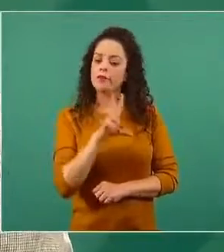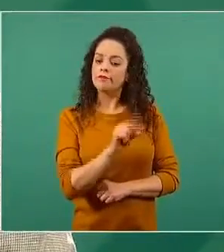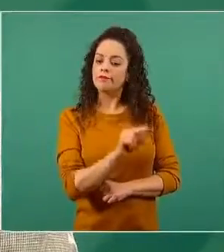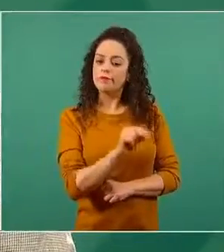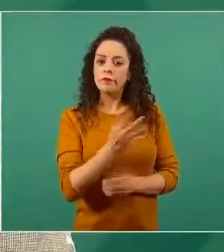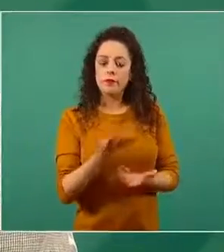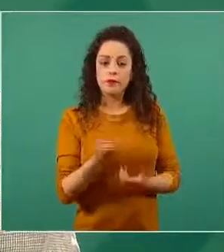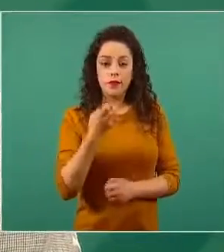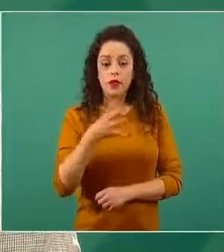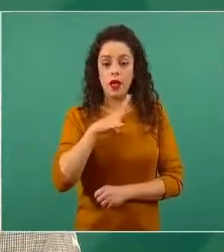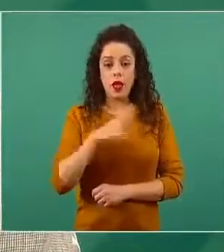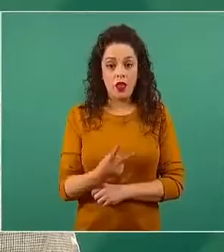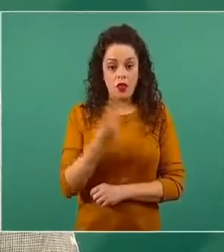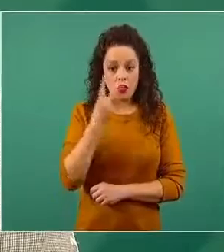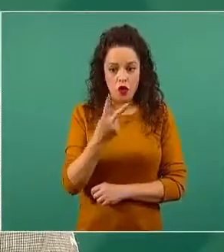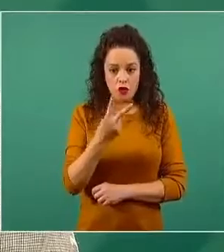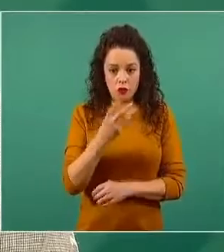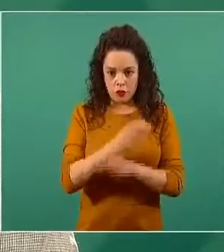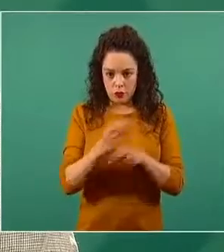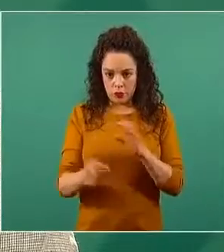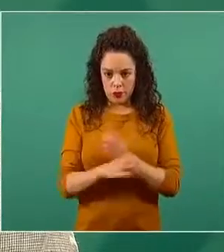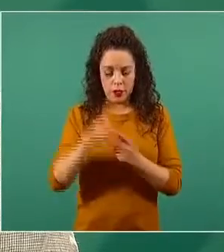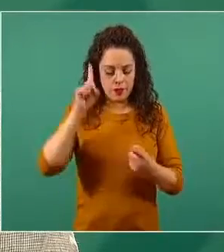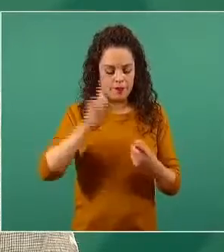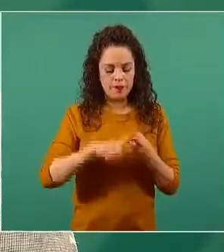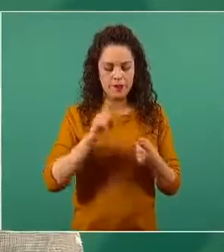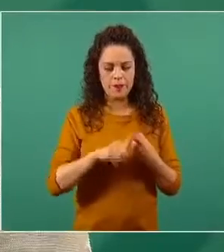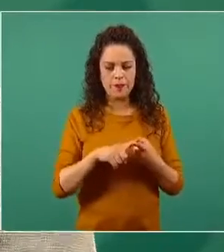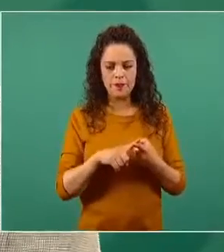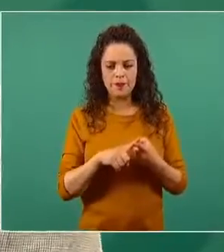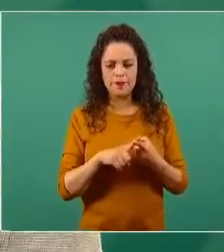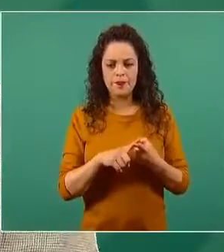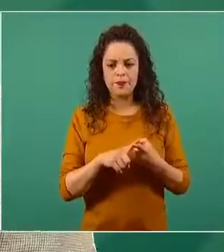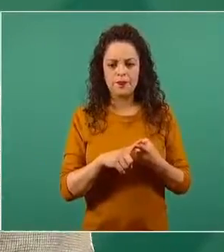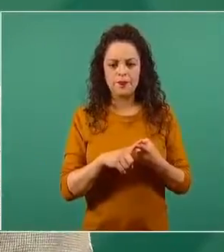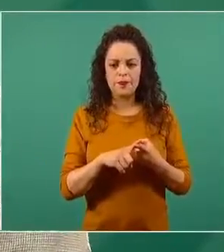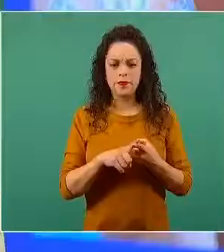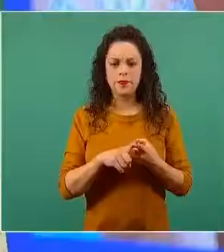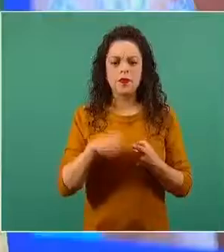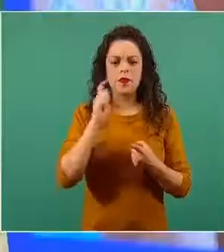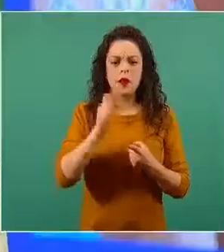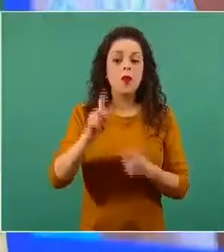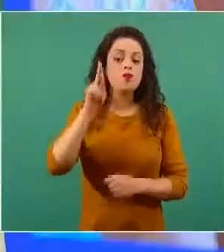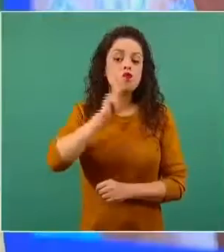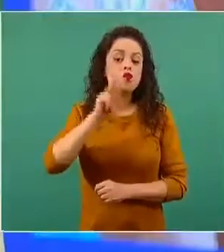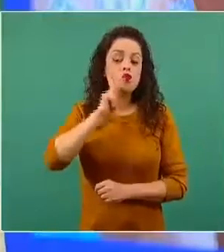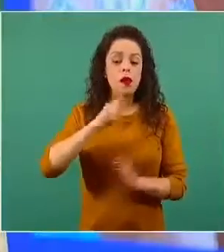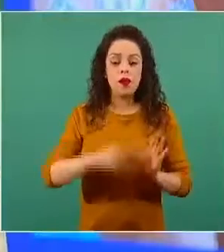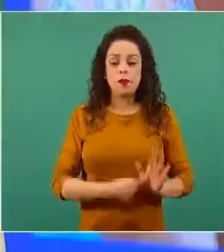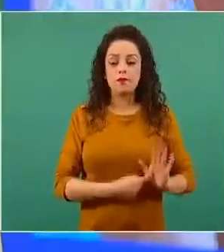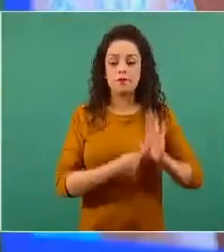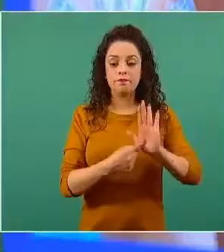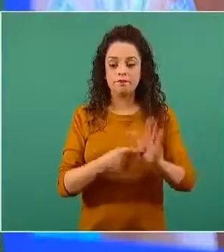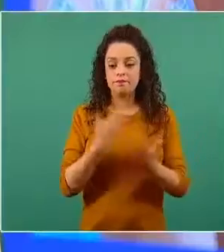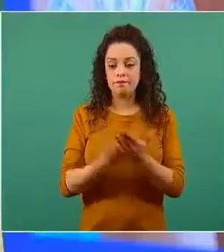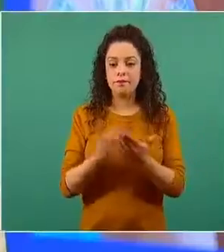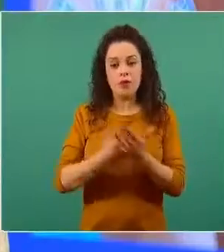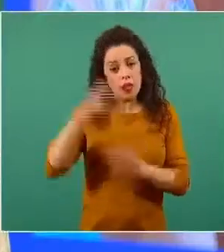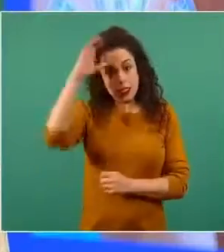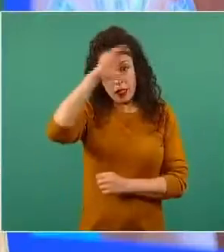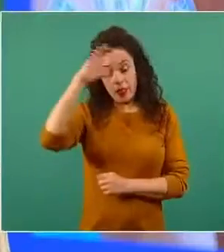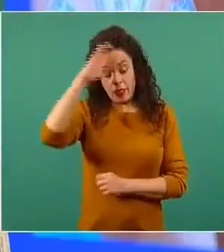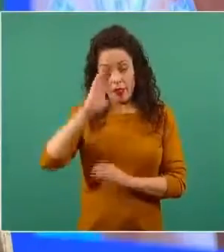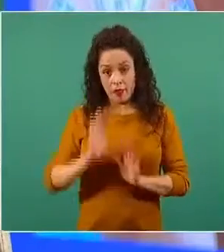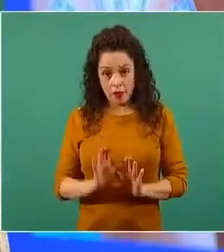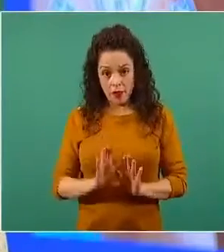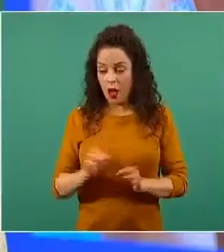Aparentemente hay 2 fenómenos. Un fenómeno que tiene un sustento científico, la evidencia científica, las recomendaciones de los